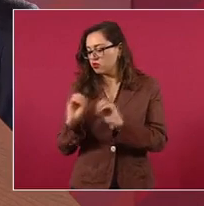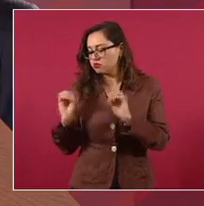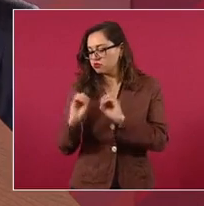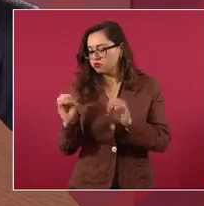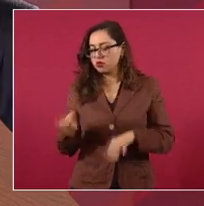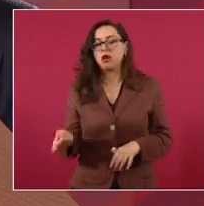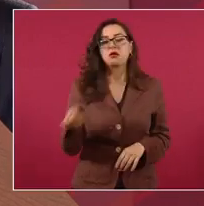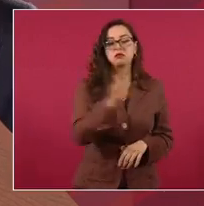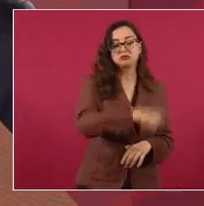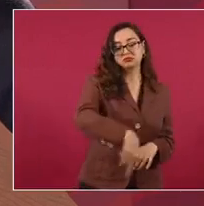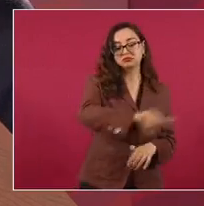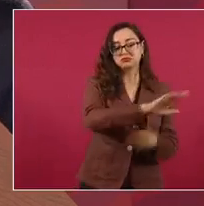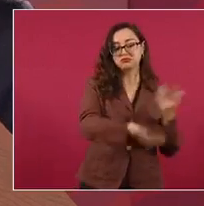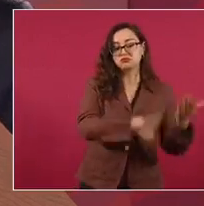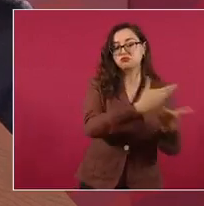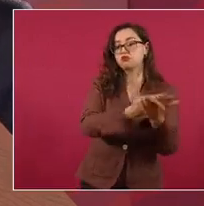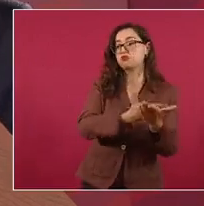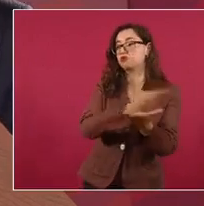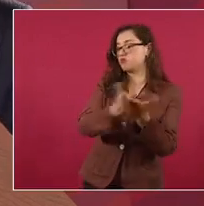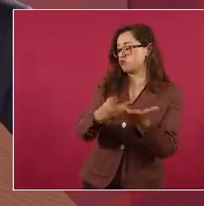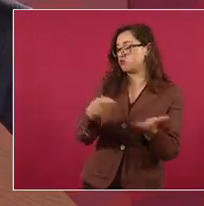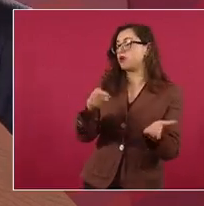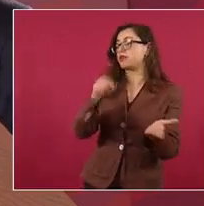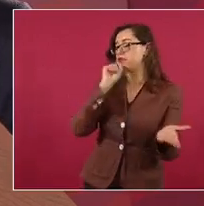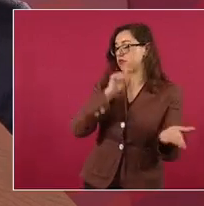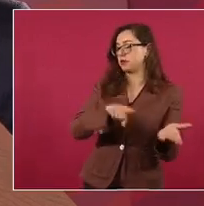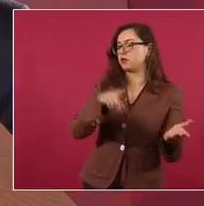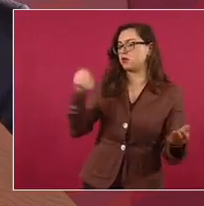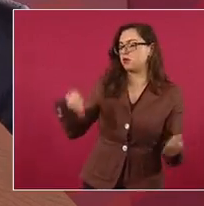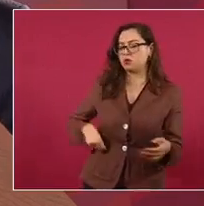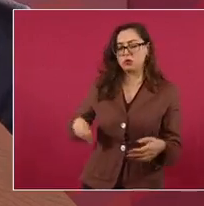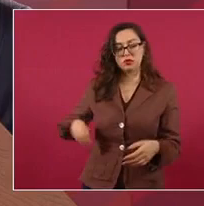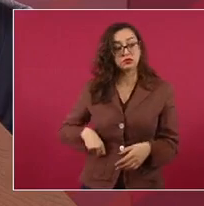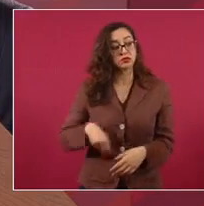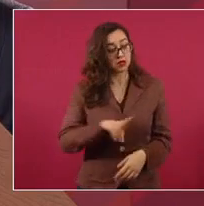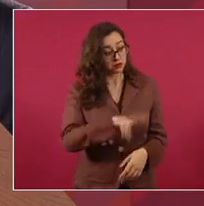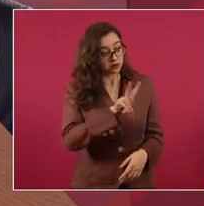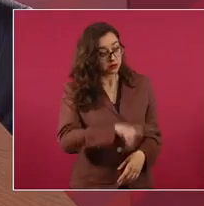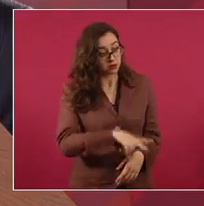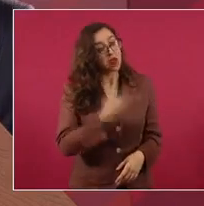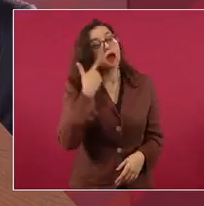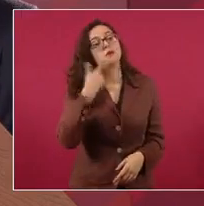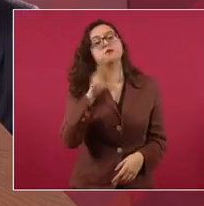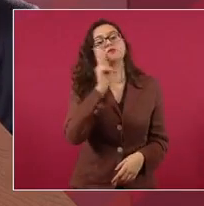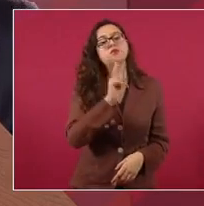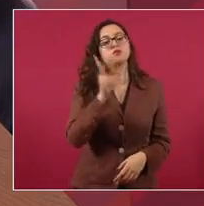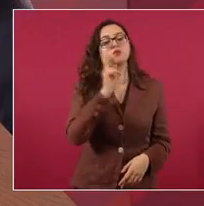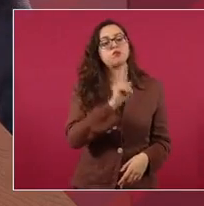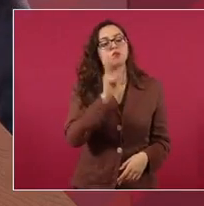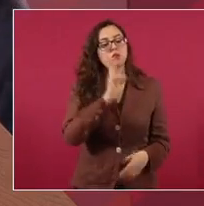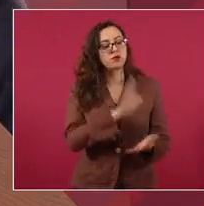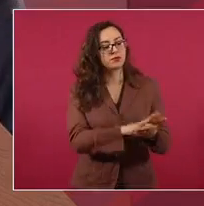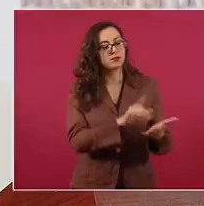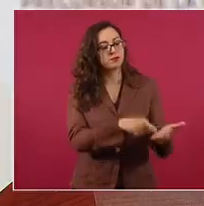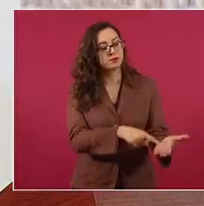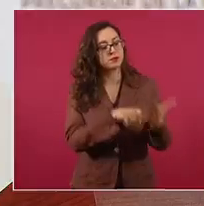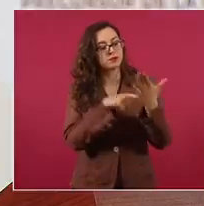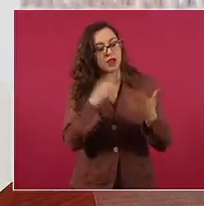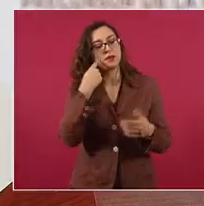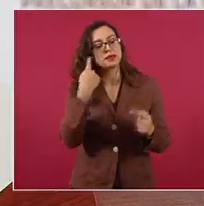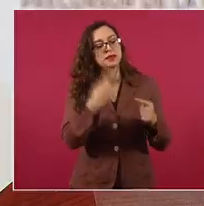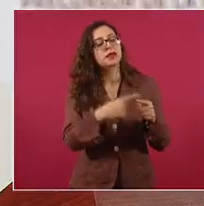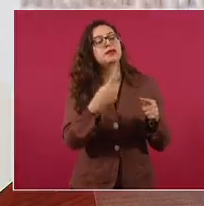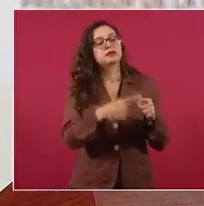fue: vamos a que si existen pruebas sobre estas